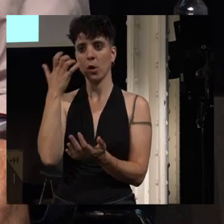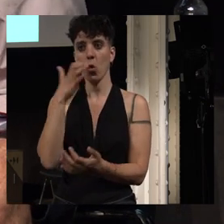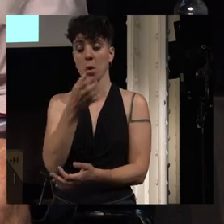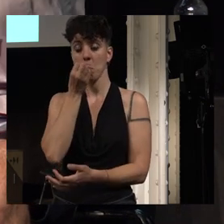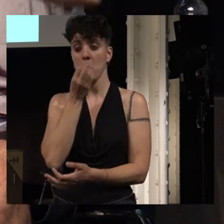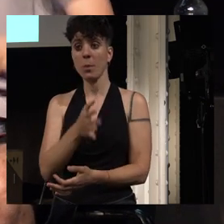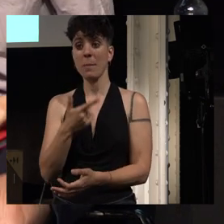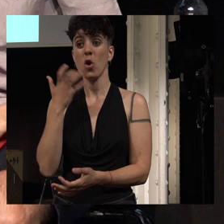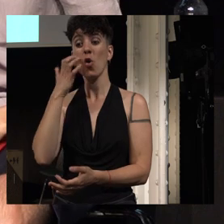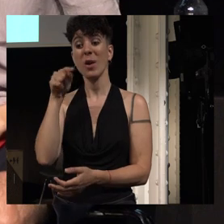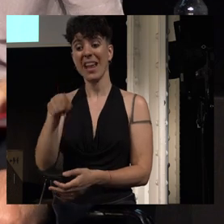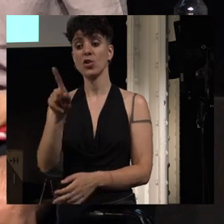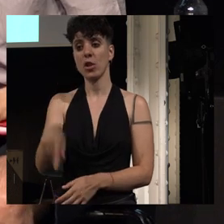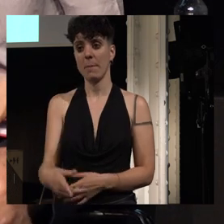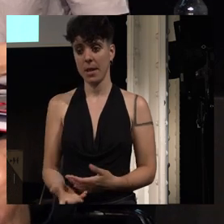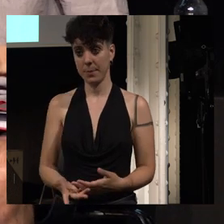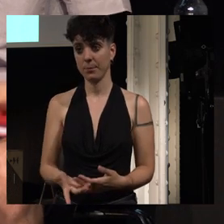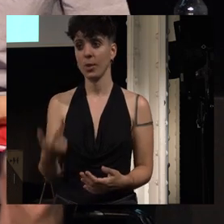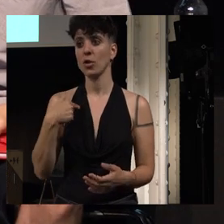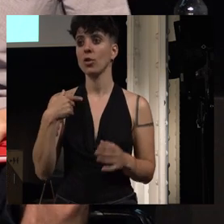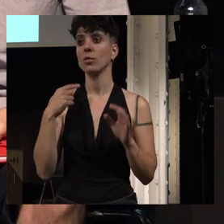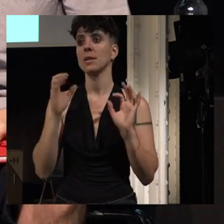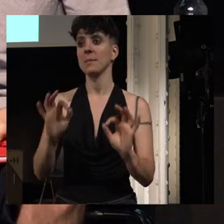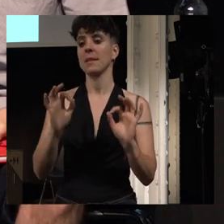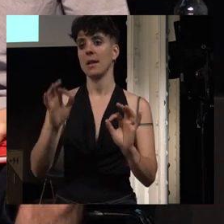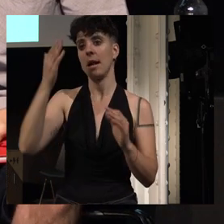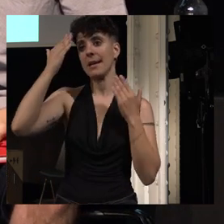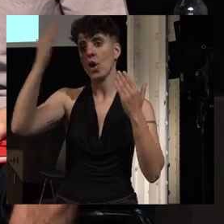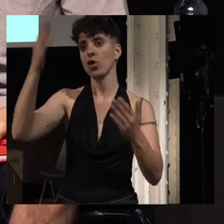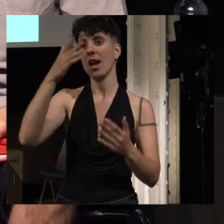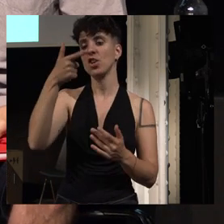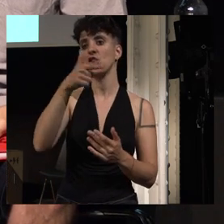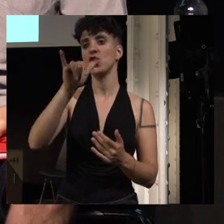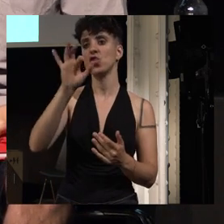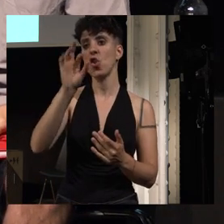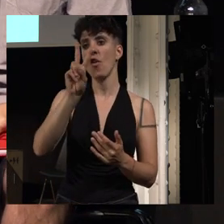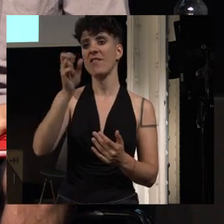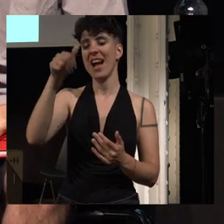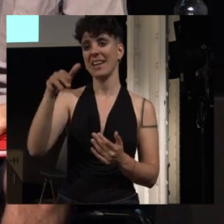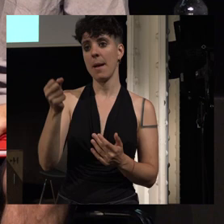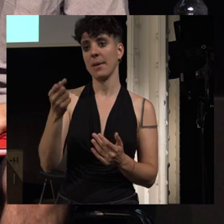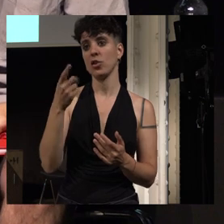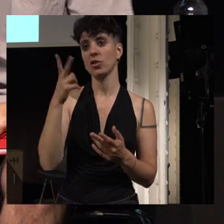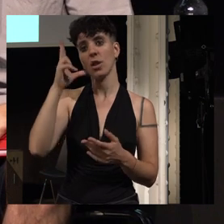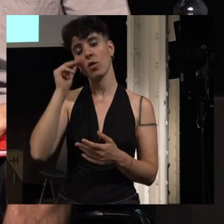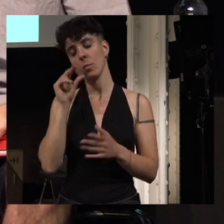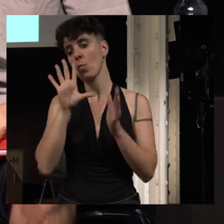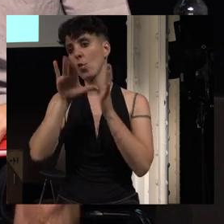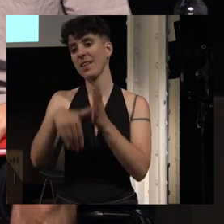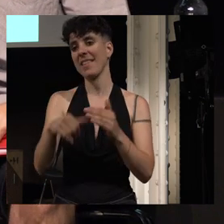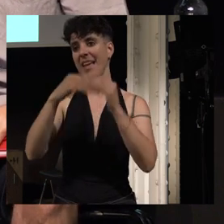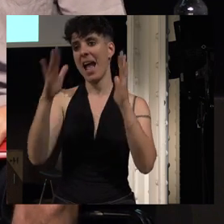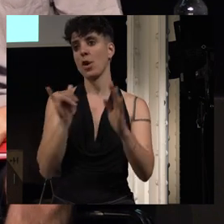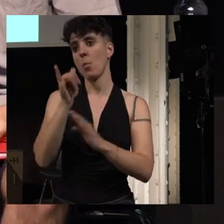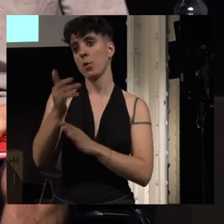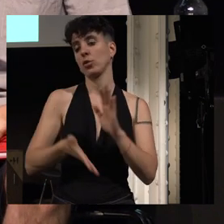lo queer también es eso, ¿no? Y yo quería especialmente recordar a Giovanna, que no está aquí, pero se fue a dormir muy tarde por la noche, cuando la dejaron salir del aeropuerto, se